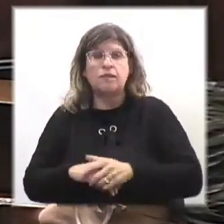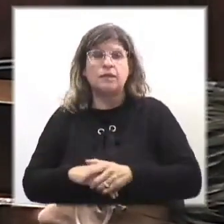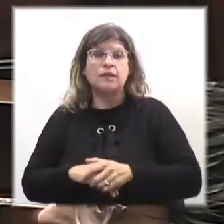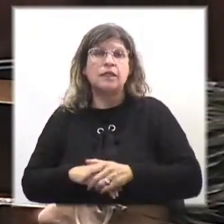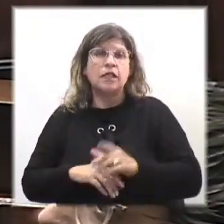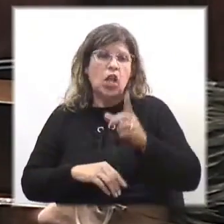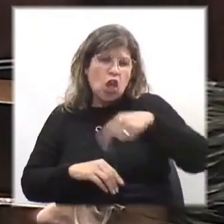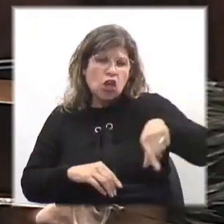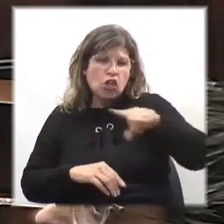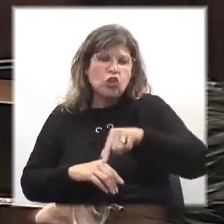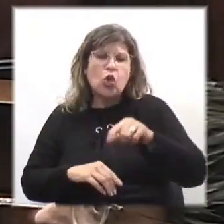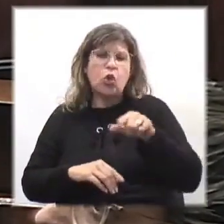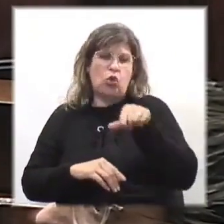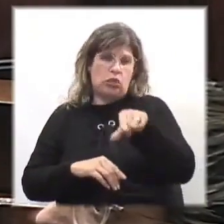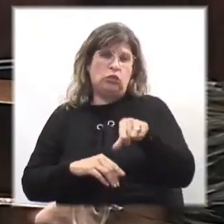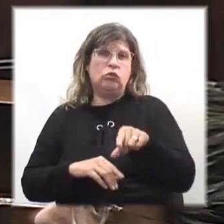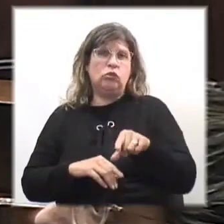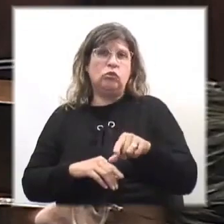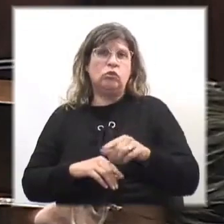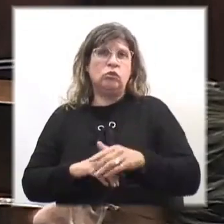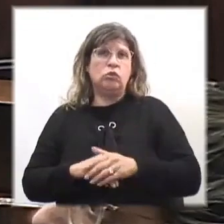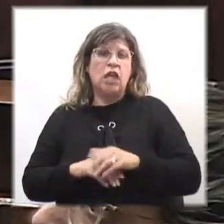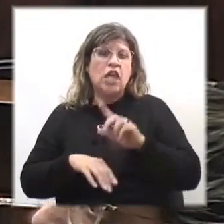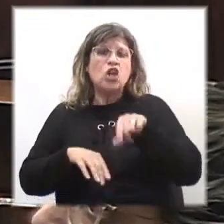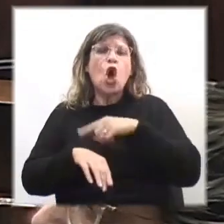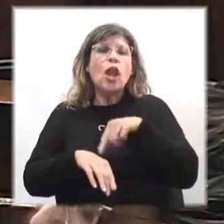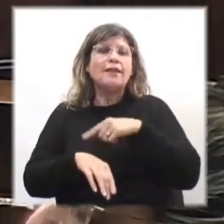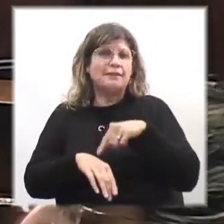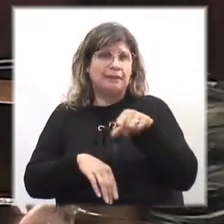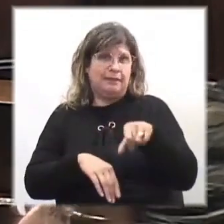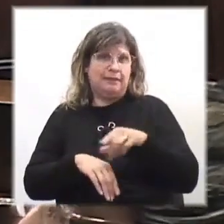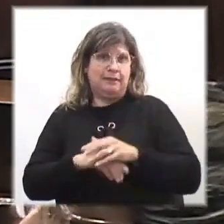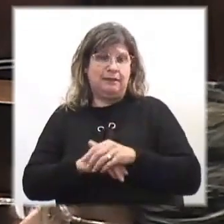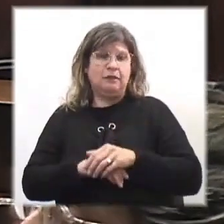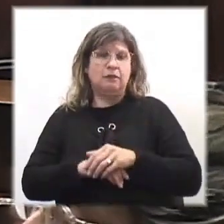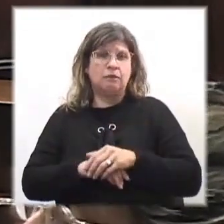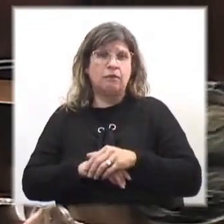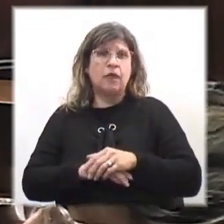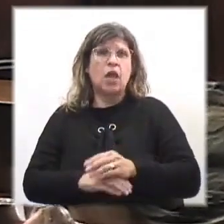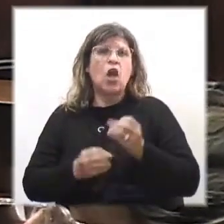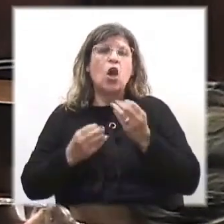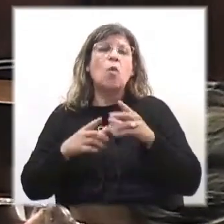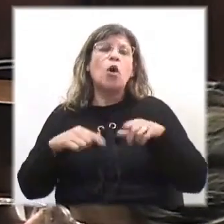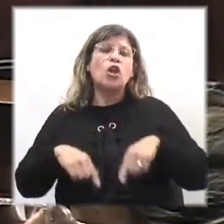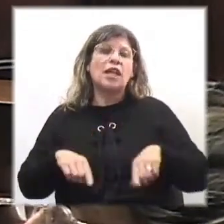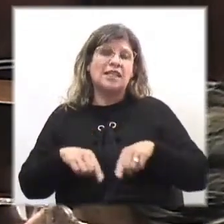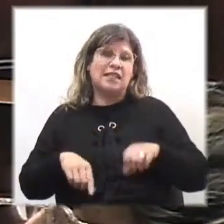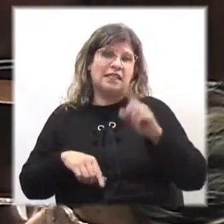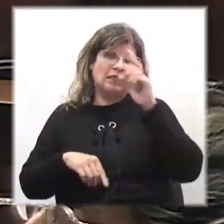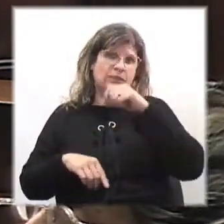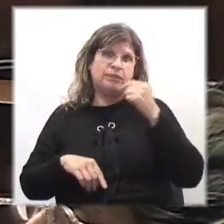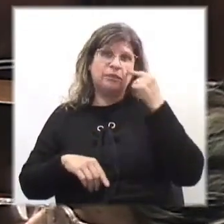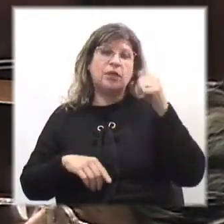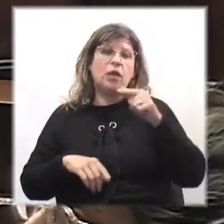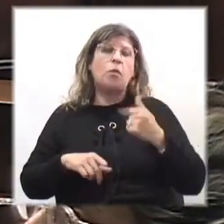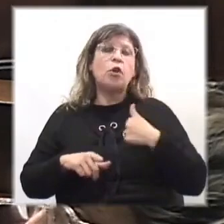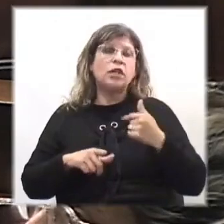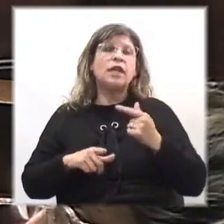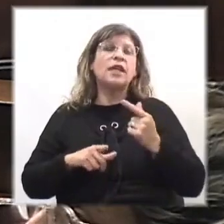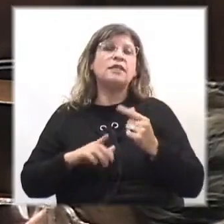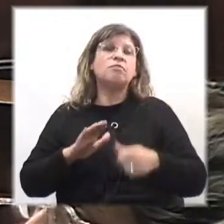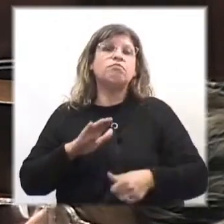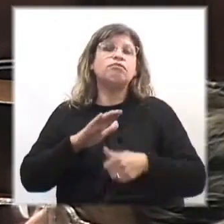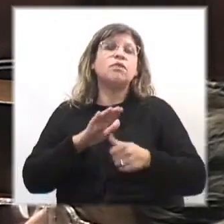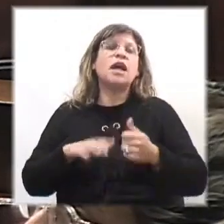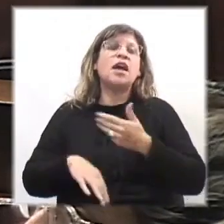y todo eso sucedió en horas porque la intendencia de Montevideo gobernada por el frente amplio